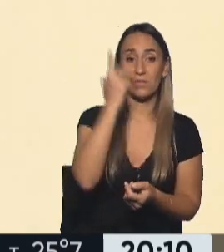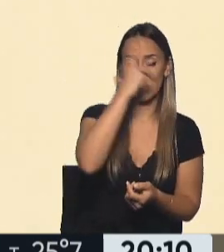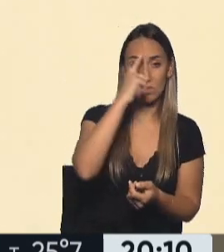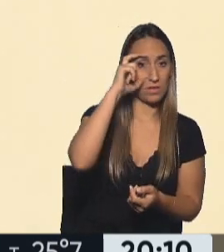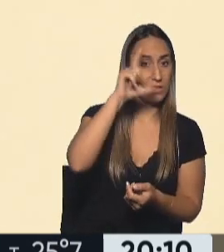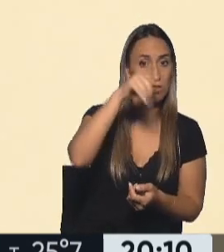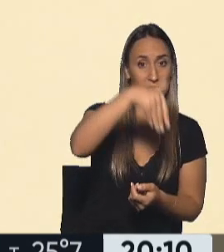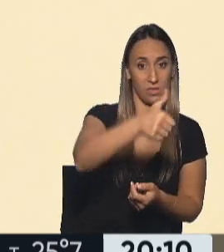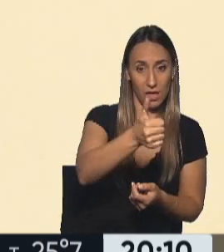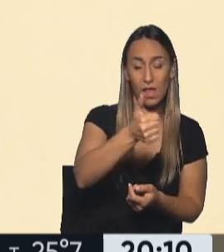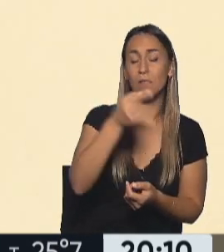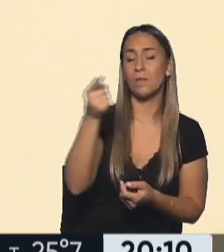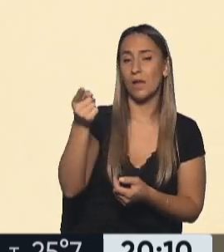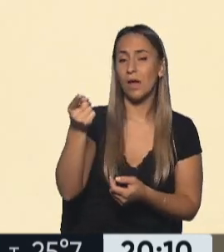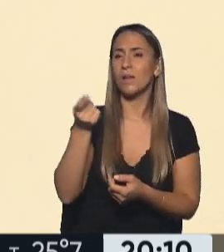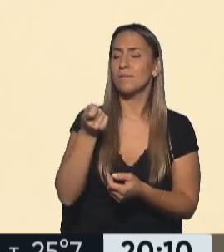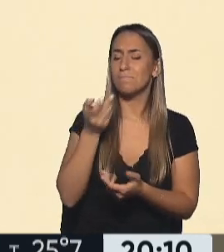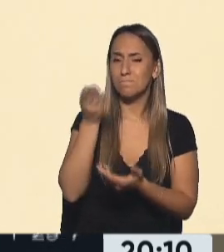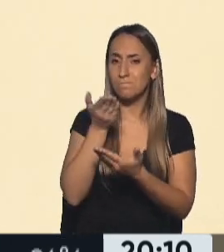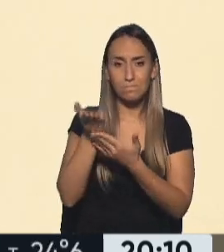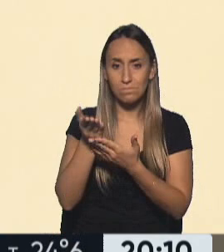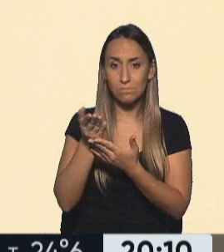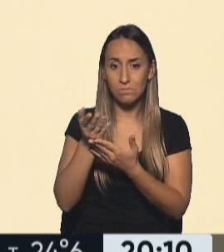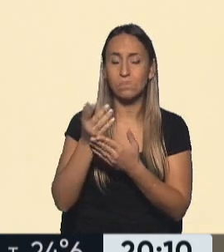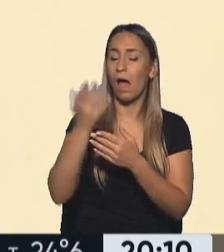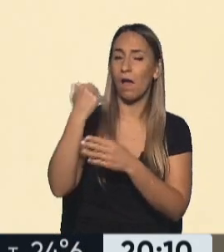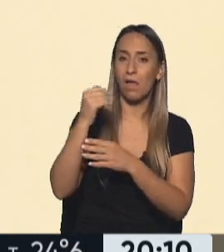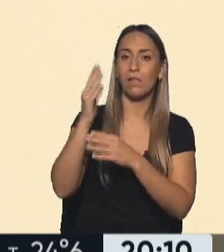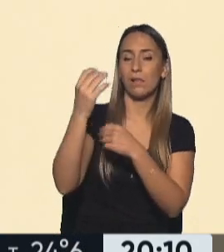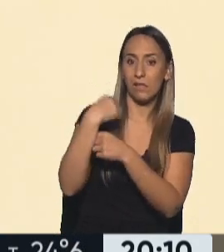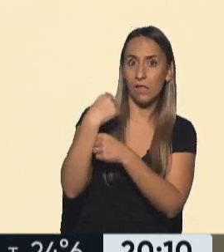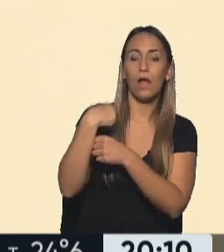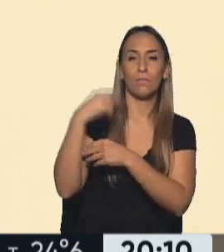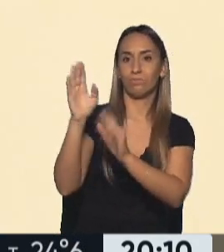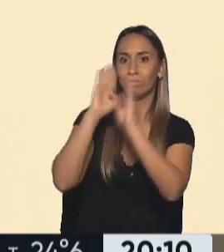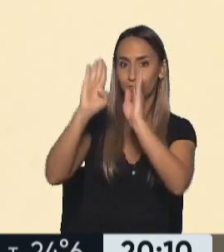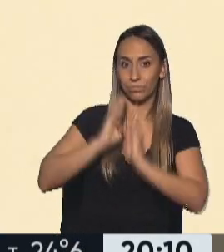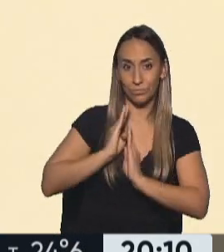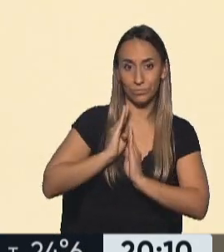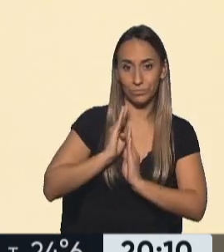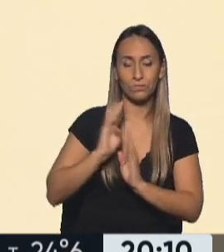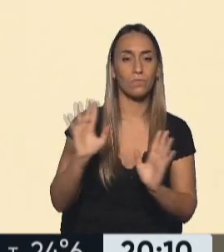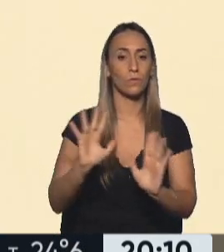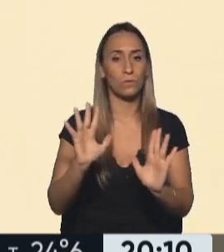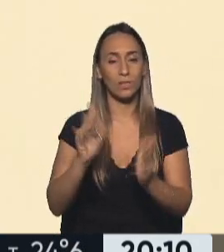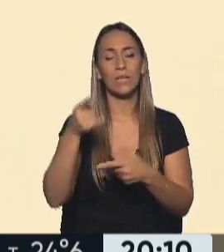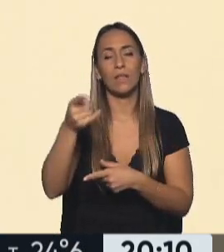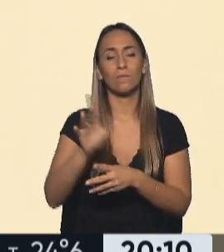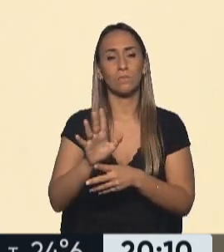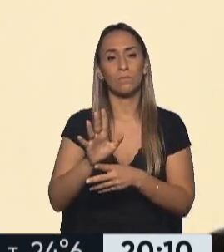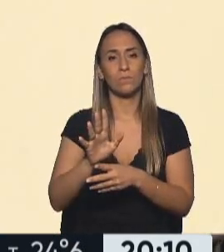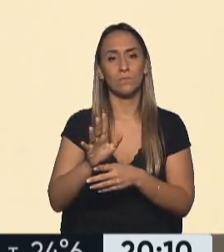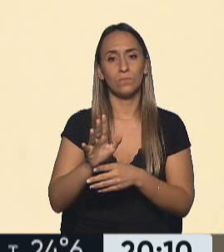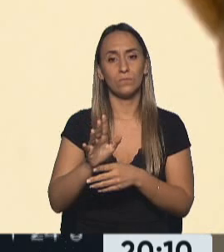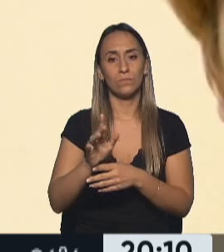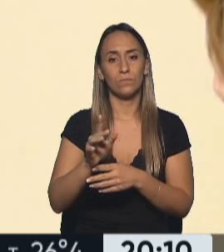tramitando en la justicia federal, sin necesidad de derivarlo y de reiniciarlo